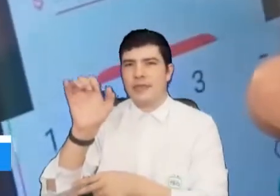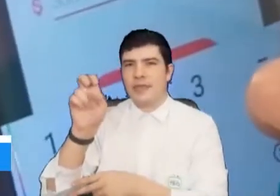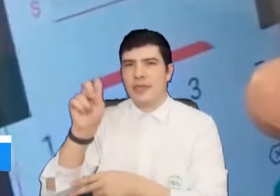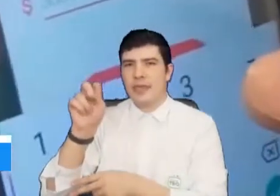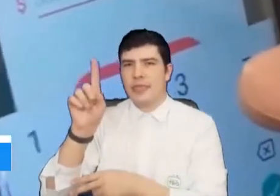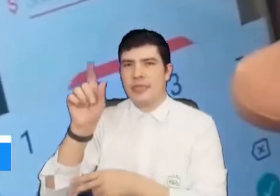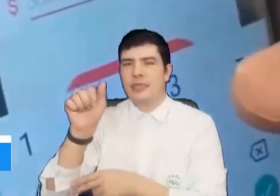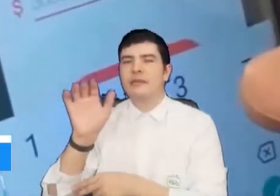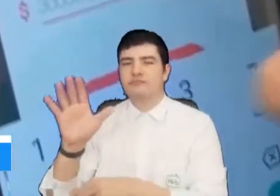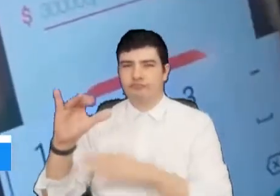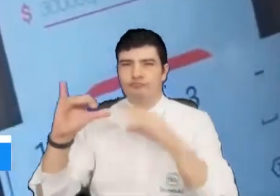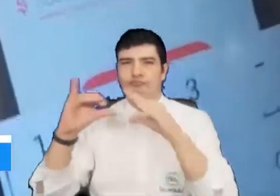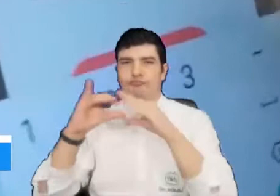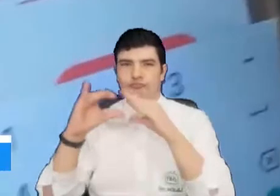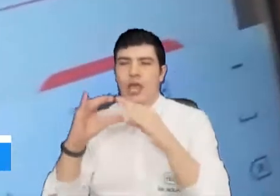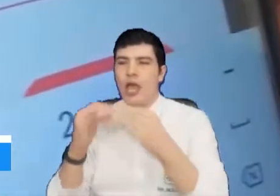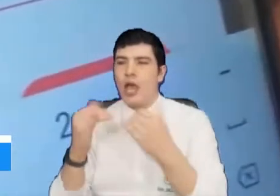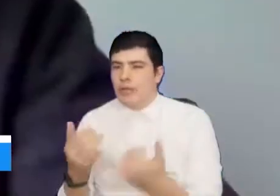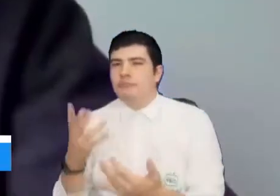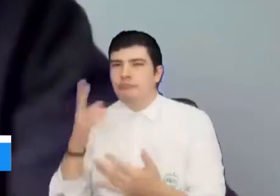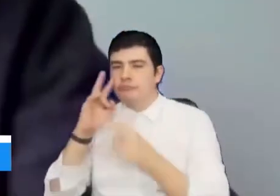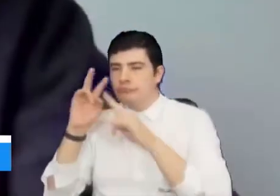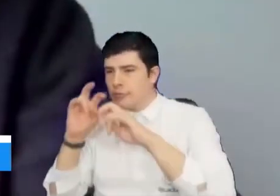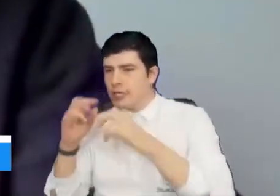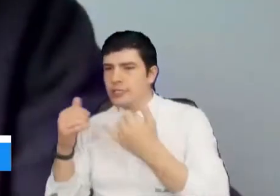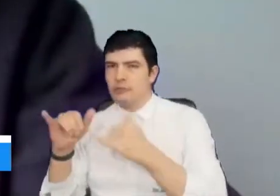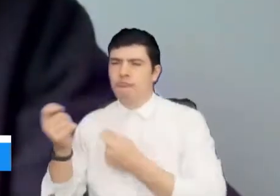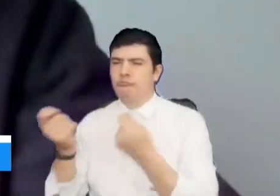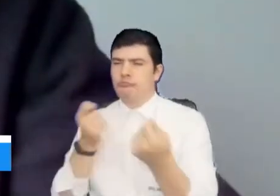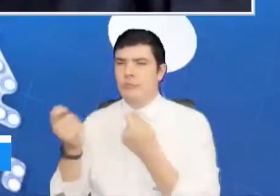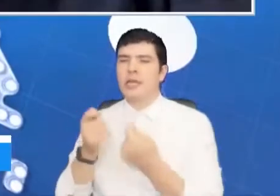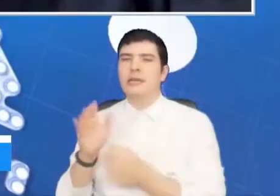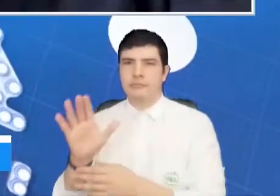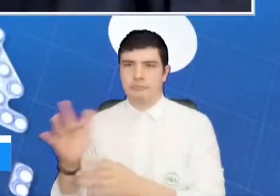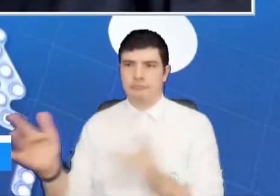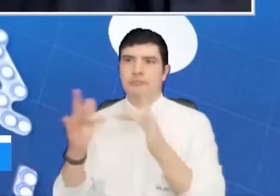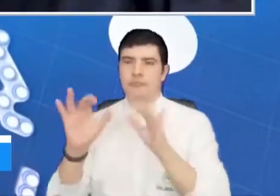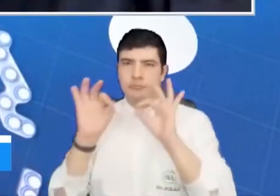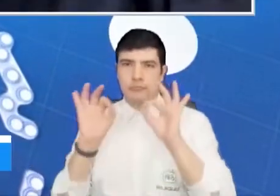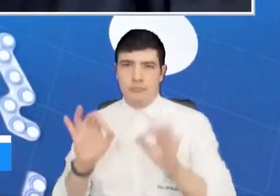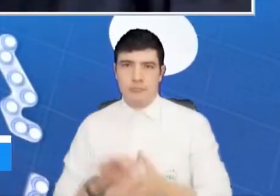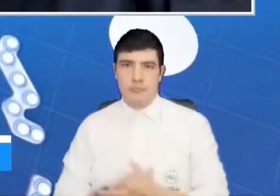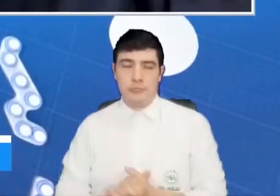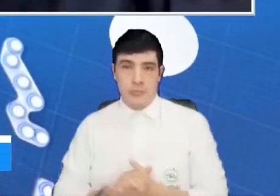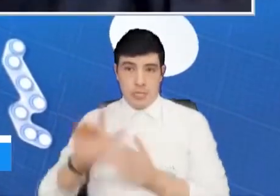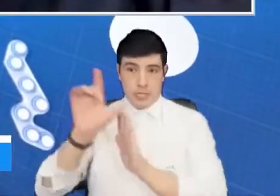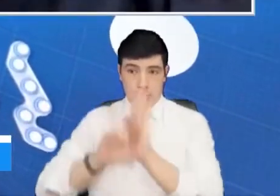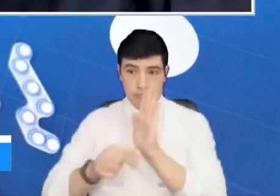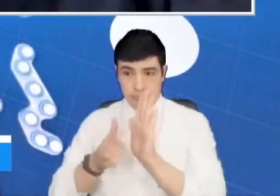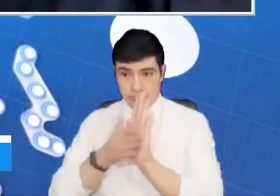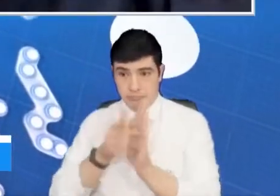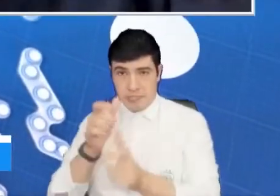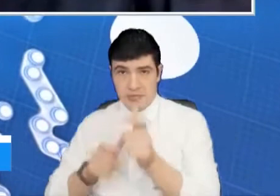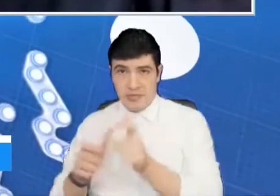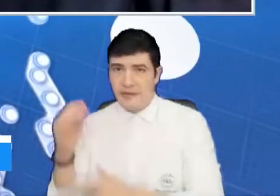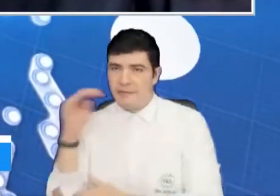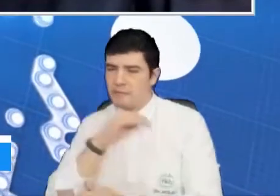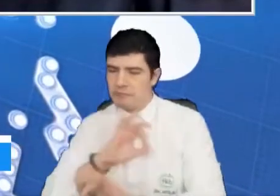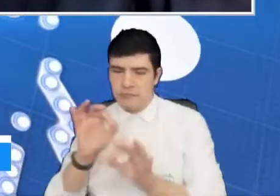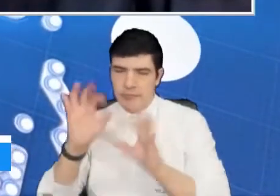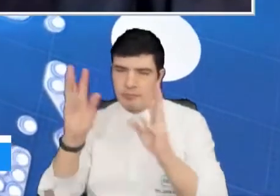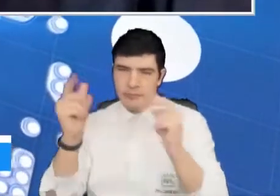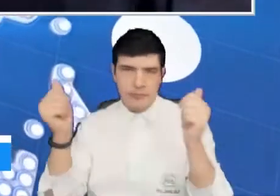con cédulas que corresponden al nombre asociado. Subdirector, si de pronto, dado el caso, hay personas